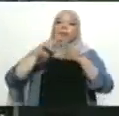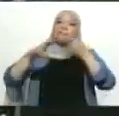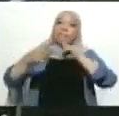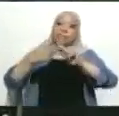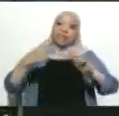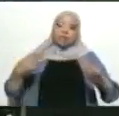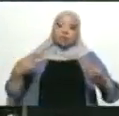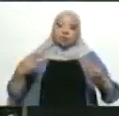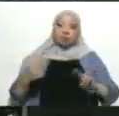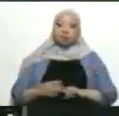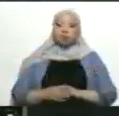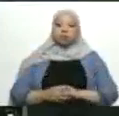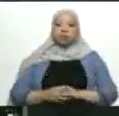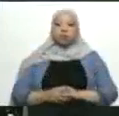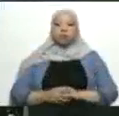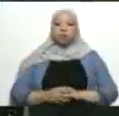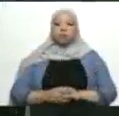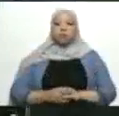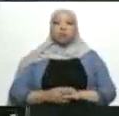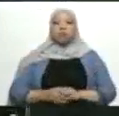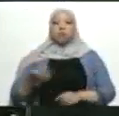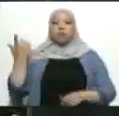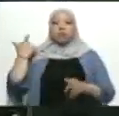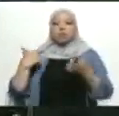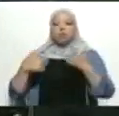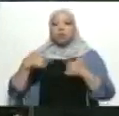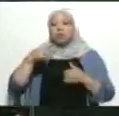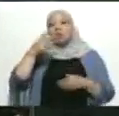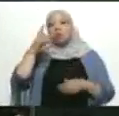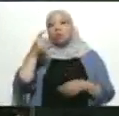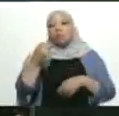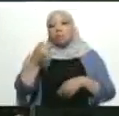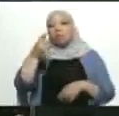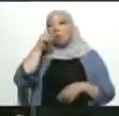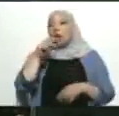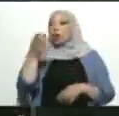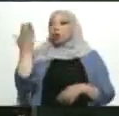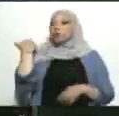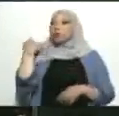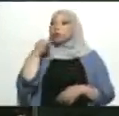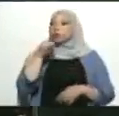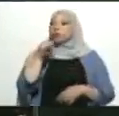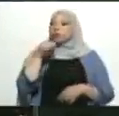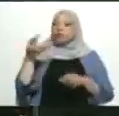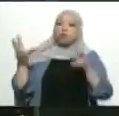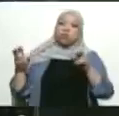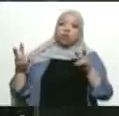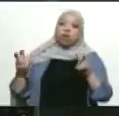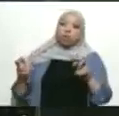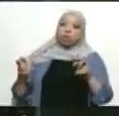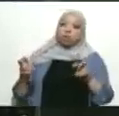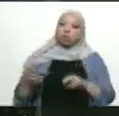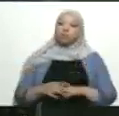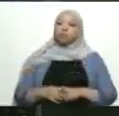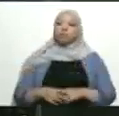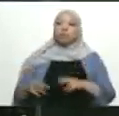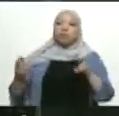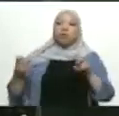que eran inimaginables hace solo pocos años. Nos vienen nuevos retos,